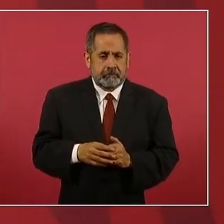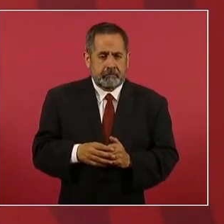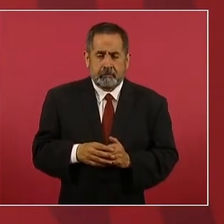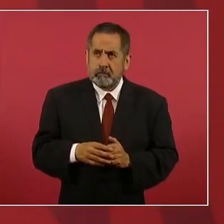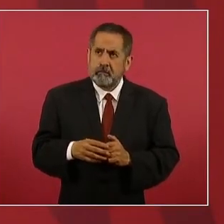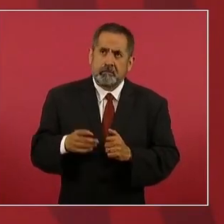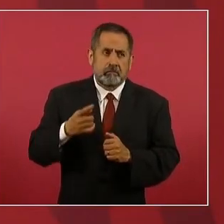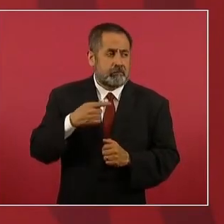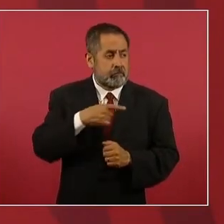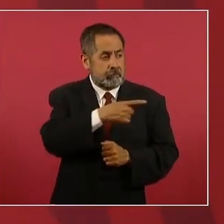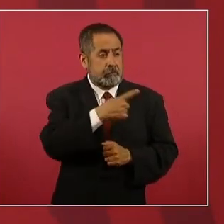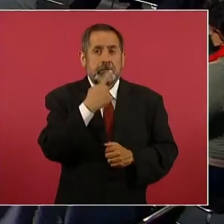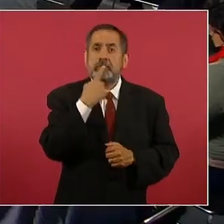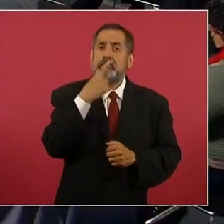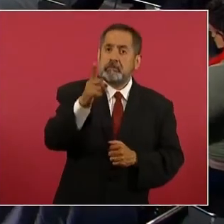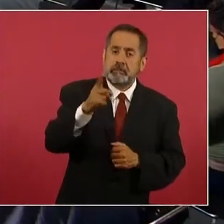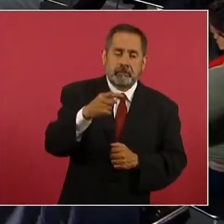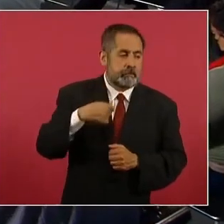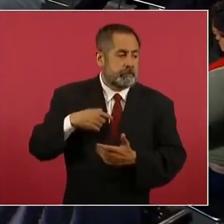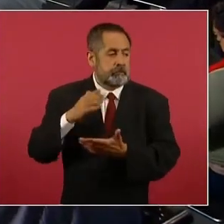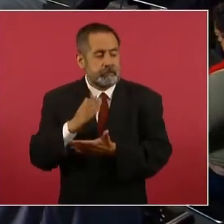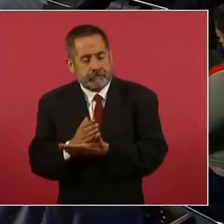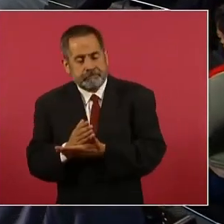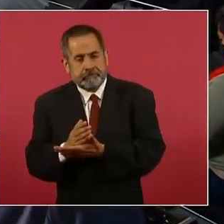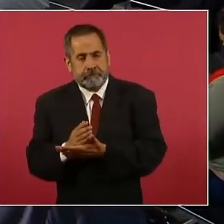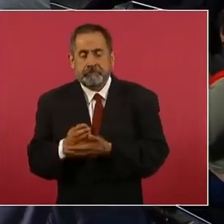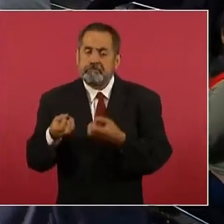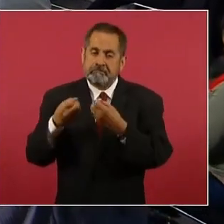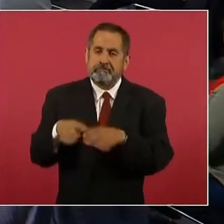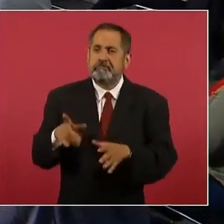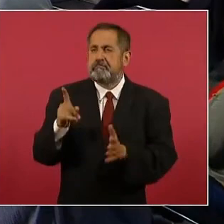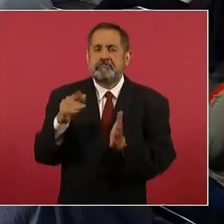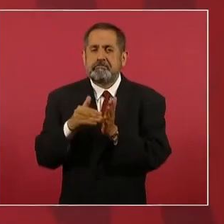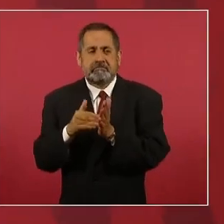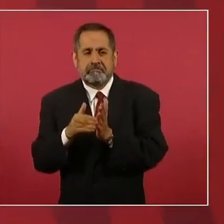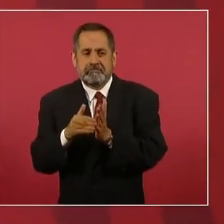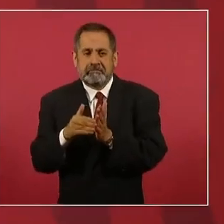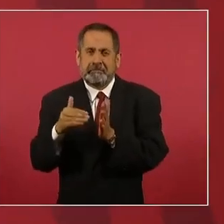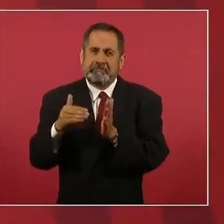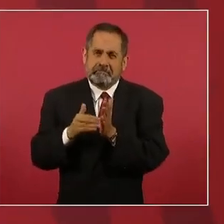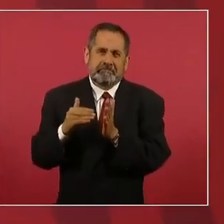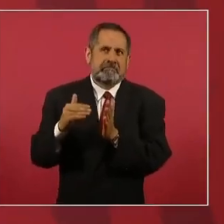estaríamos hablando no de miles de millones, sino de